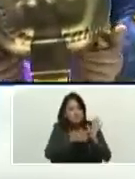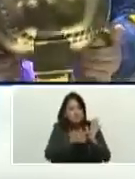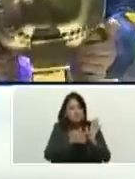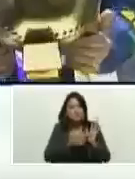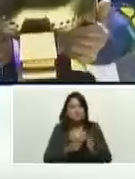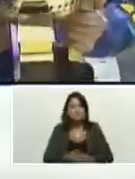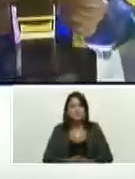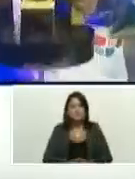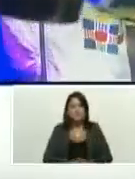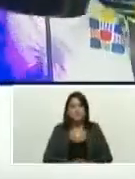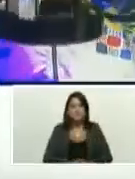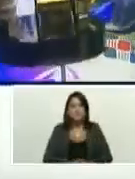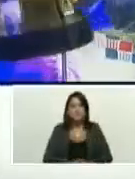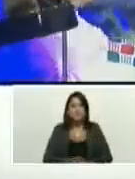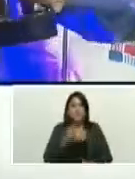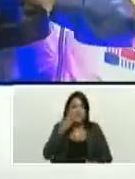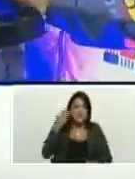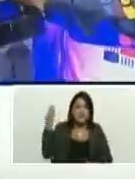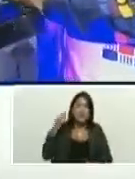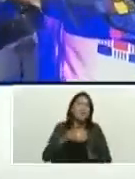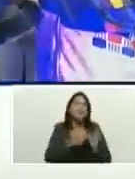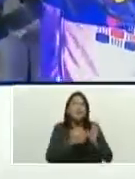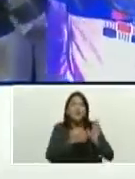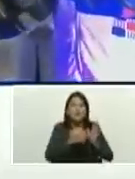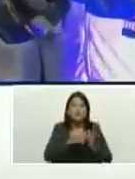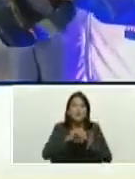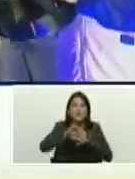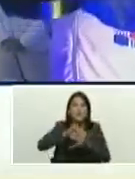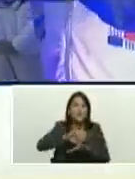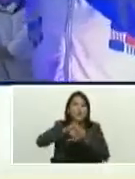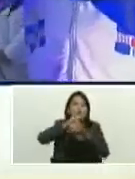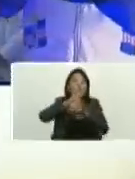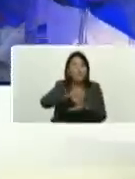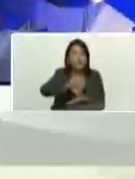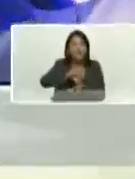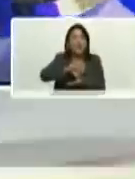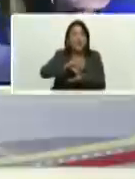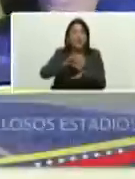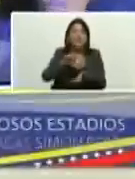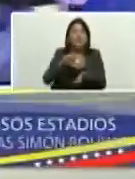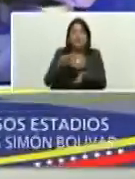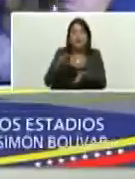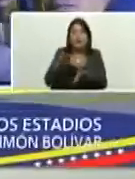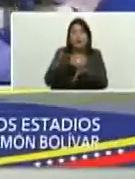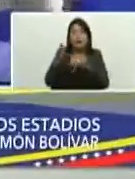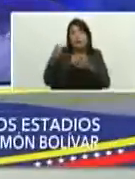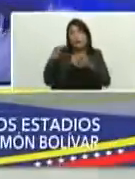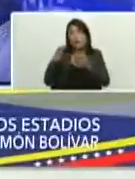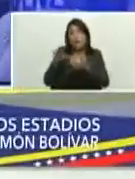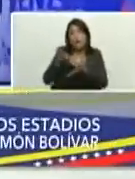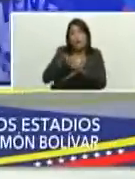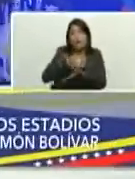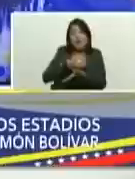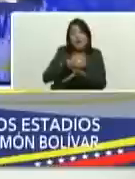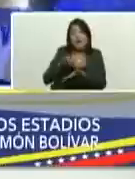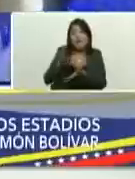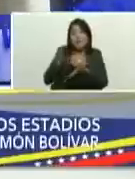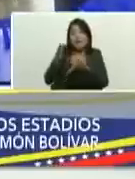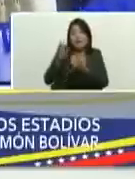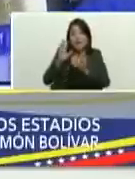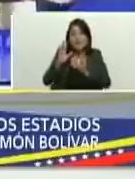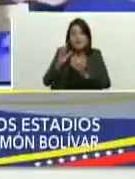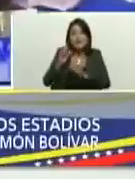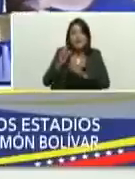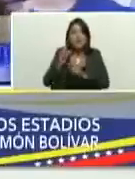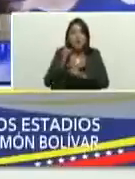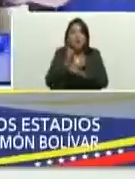está lo que va a ser el trofeo para el que gane esta Serie del Caribe, que